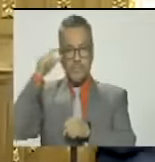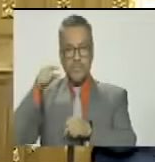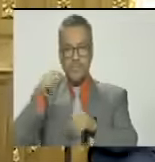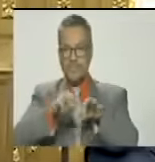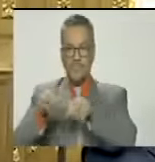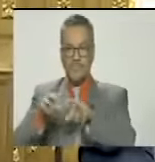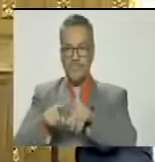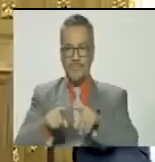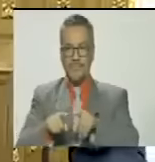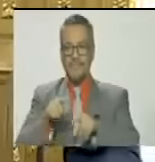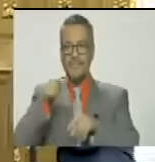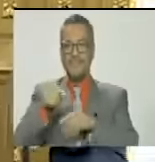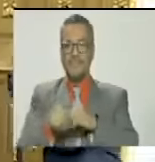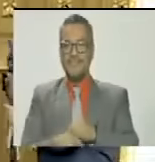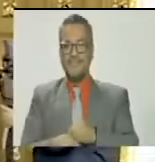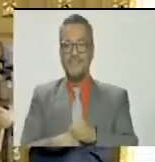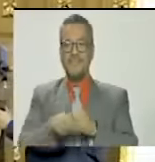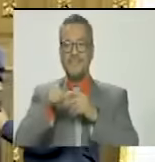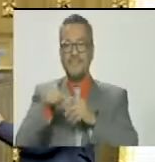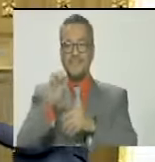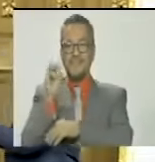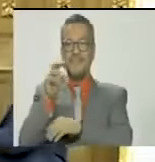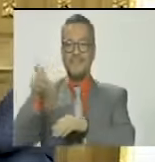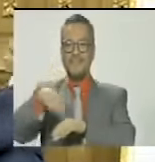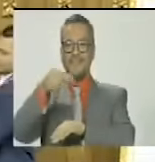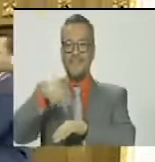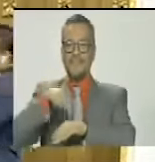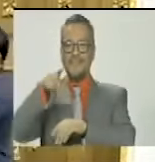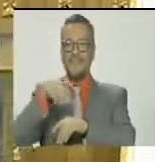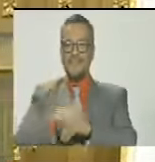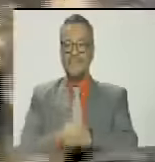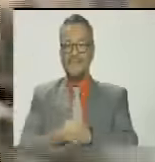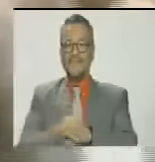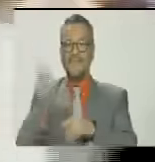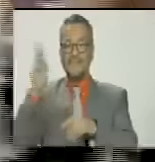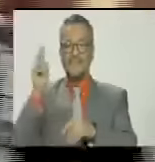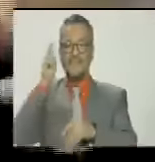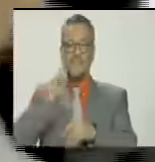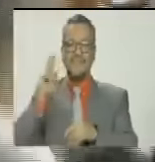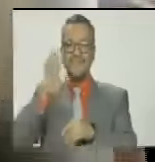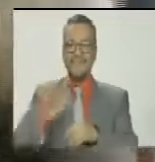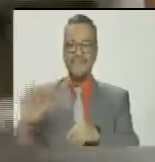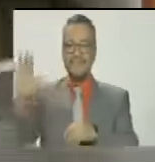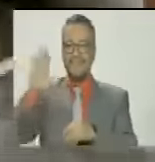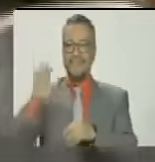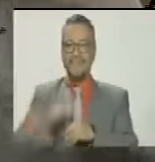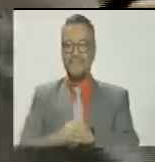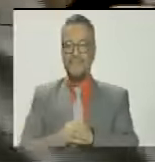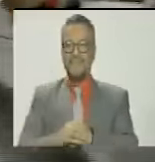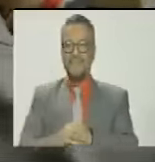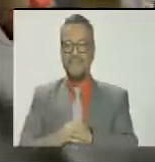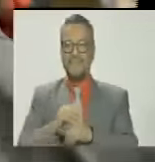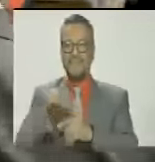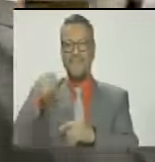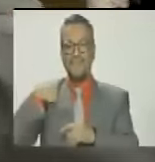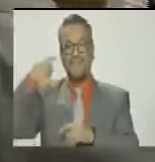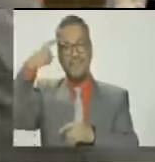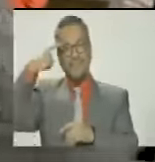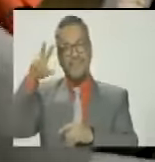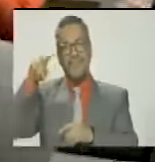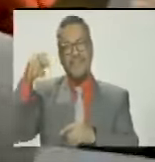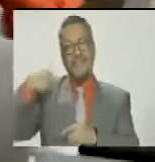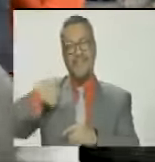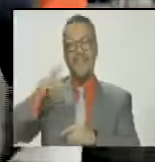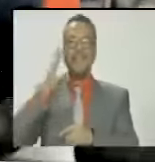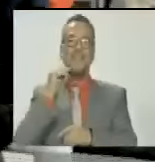como secretario accidental de la Asamblea Nacional de la República Bolivariana de Venezuela, a pesar de no haber